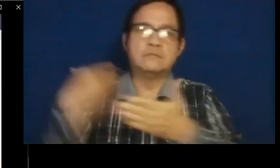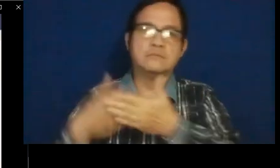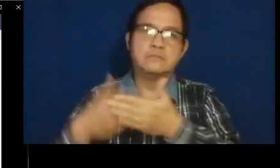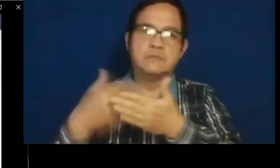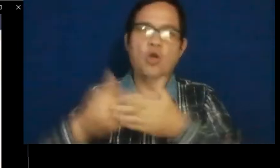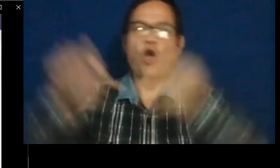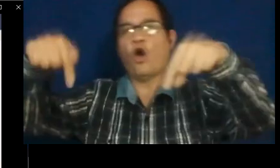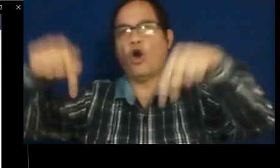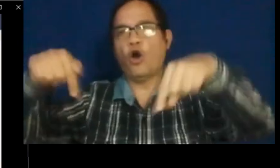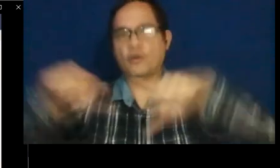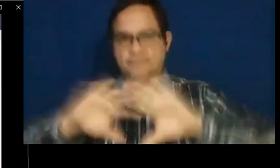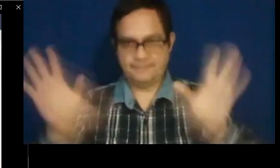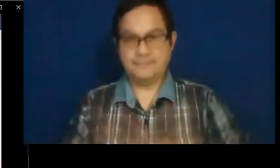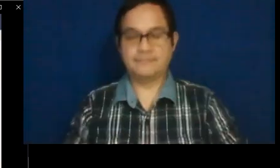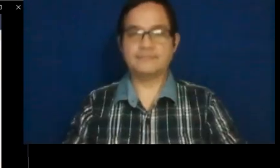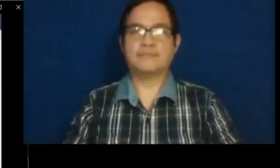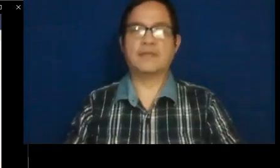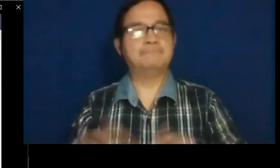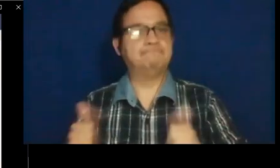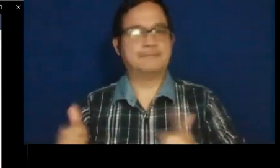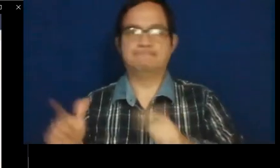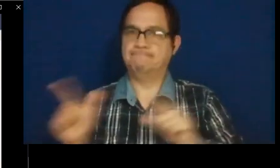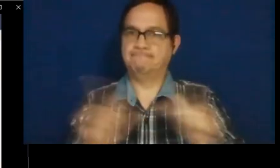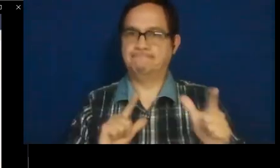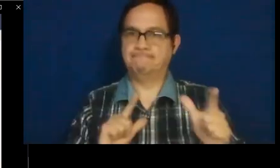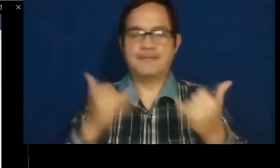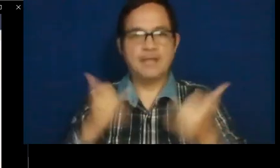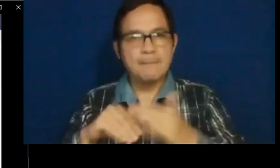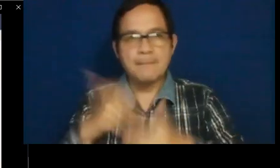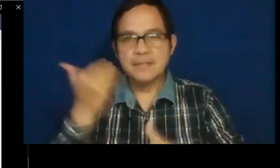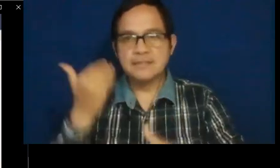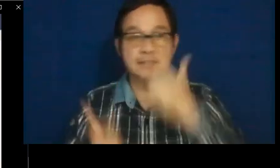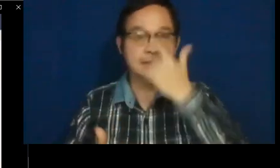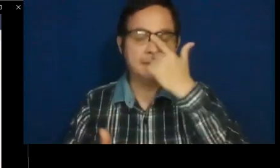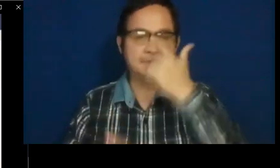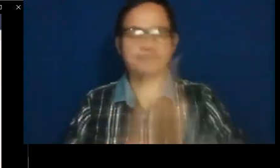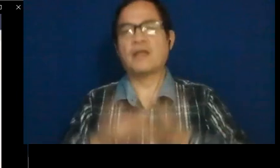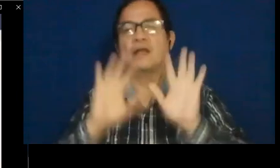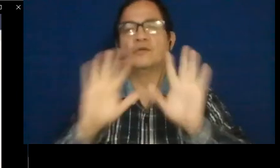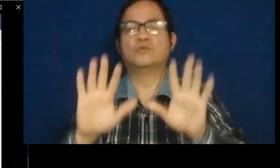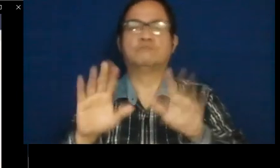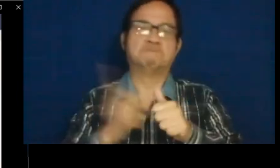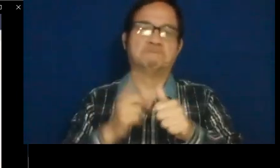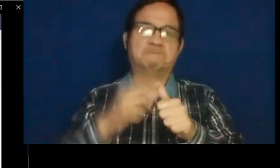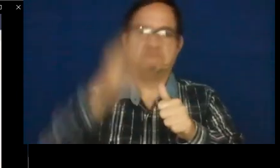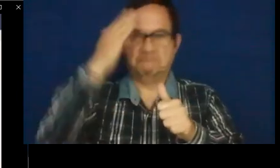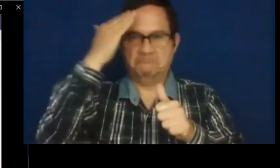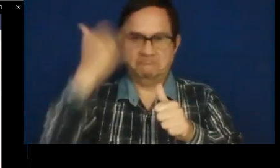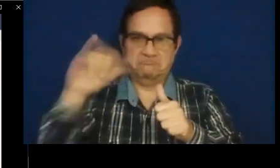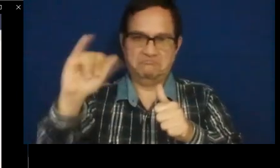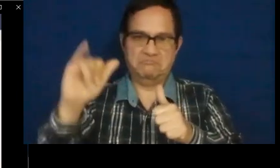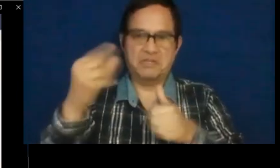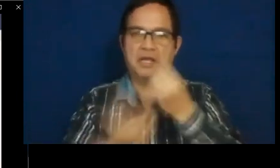sesión de hoy, de nuestra segunda práctica. Bien, vamos a iniciar. La ventaja es que con ustedes ya